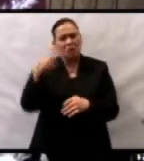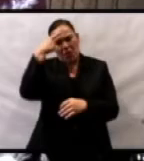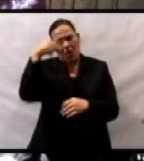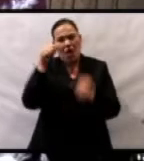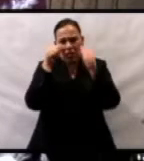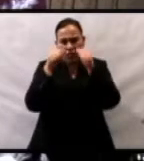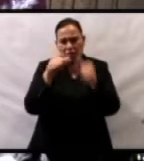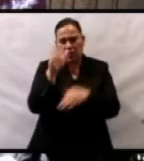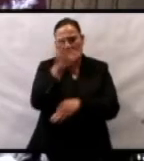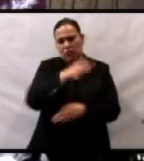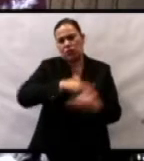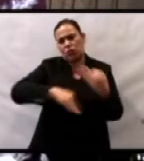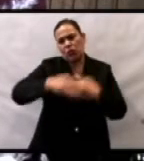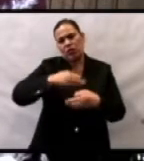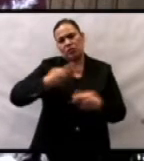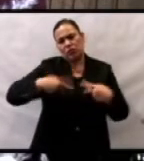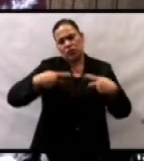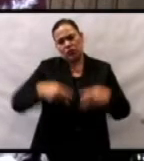ciudadanía.